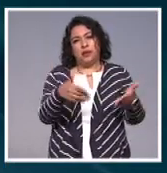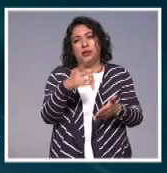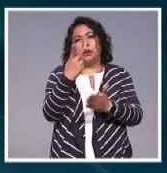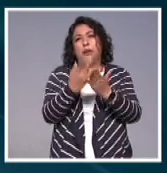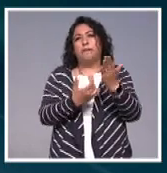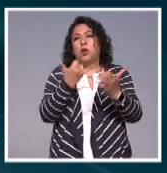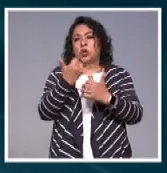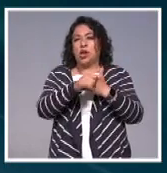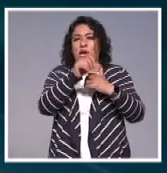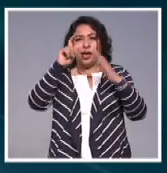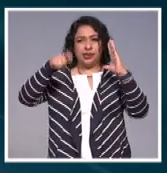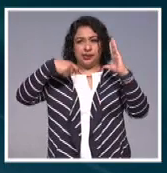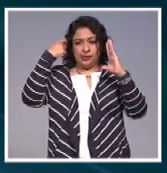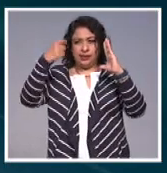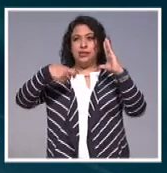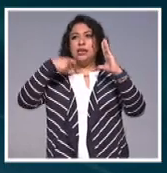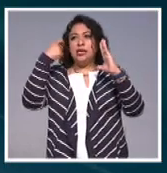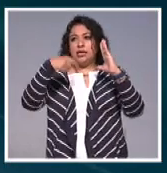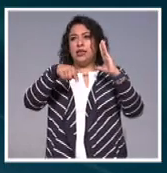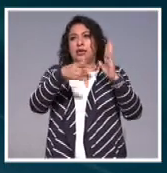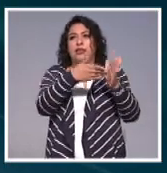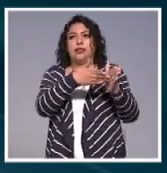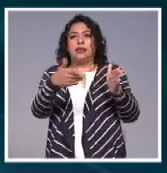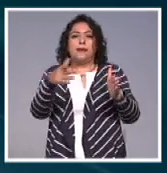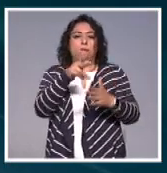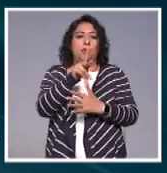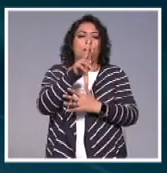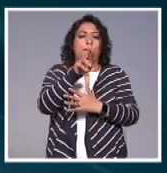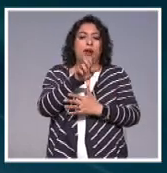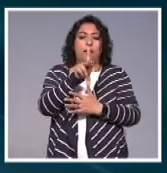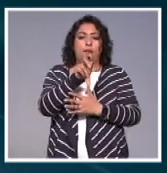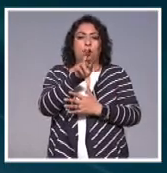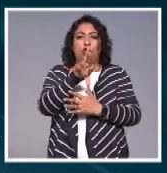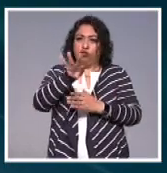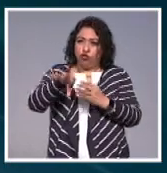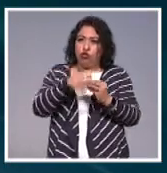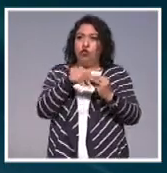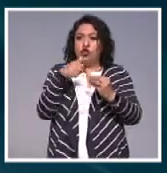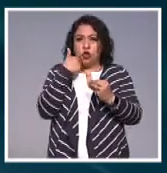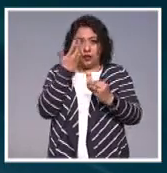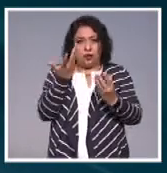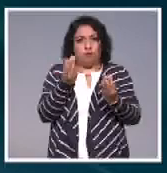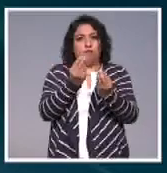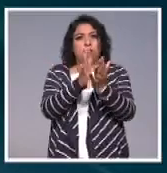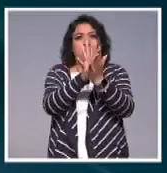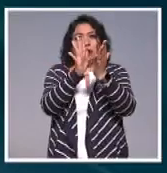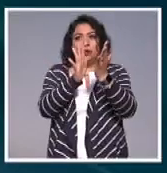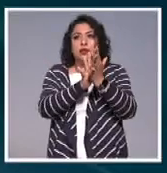proyectos cinematográficos en esta etapa de preproducción y que se sumen a esta realización.